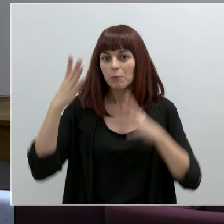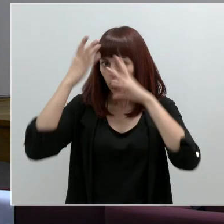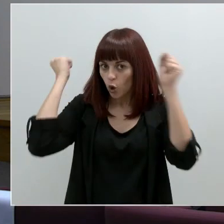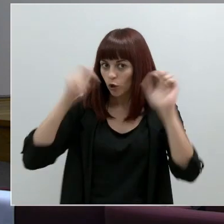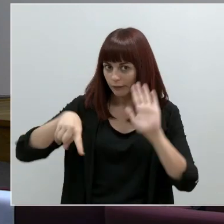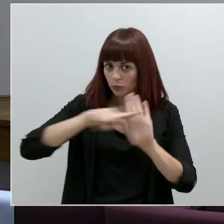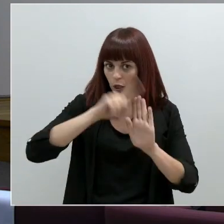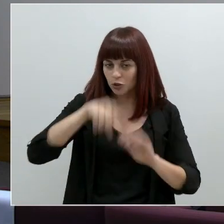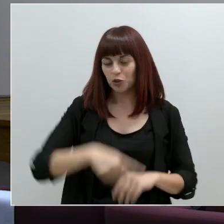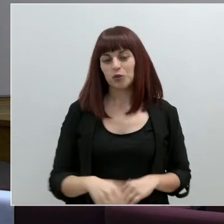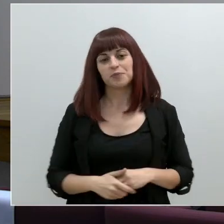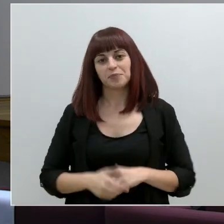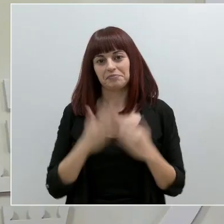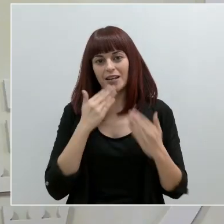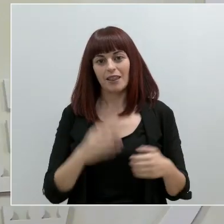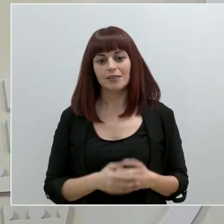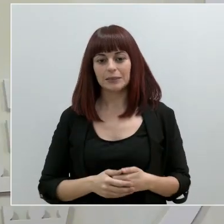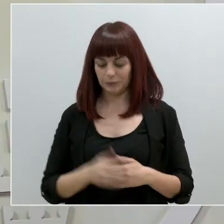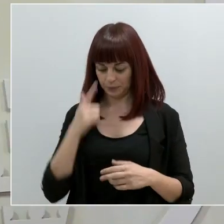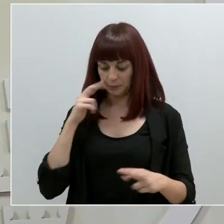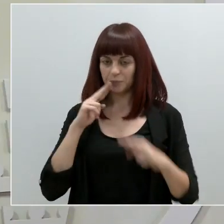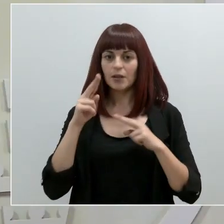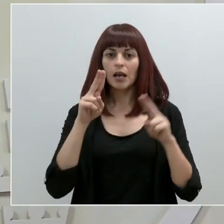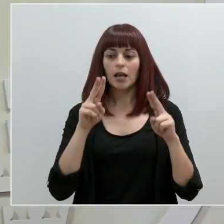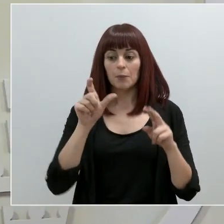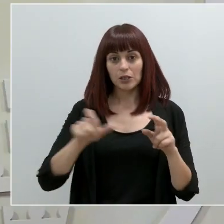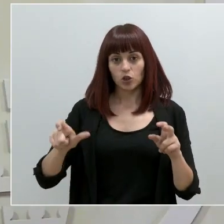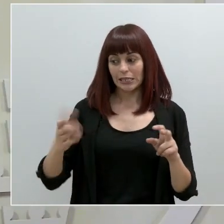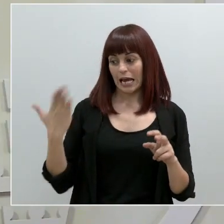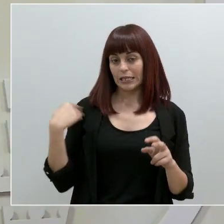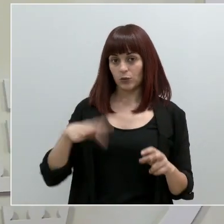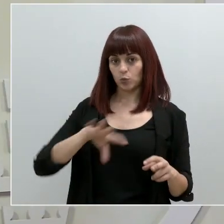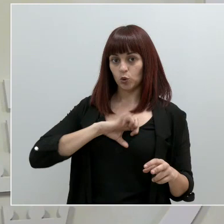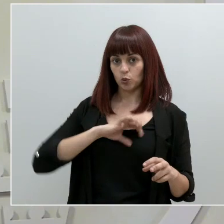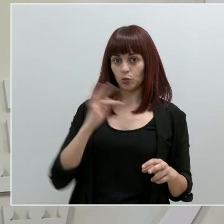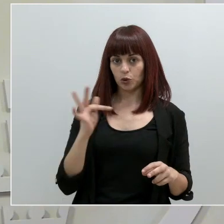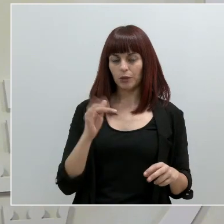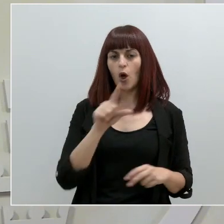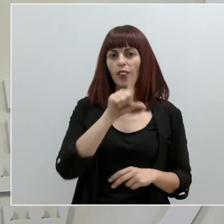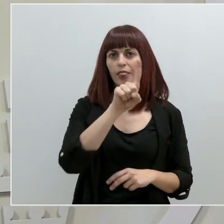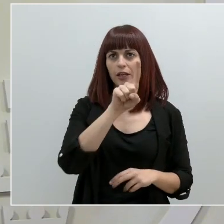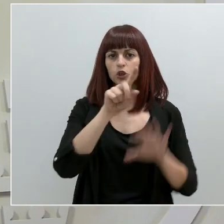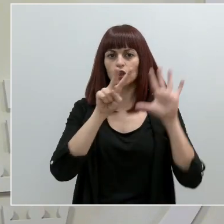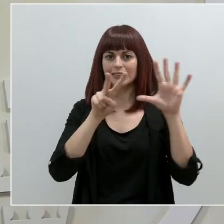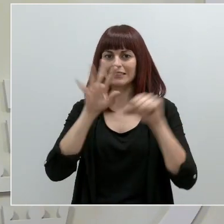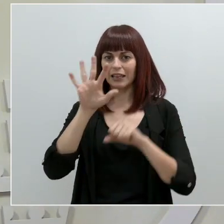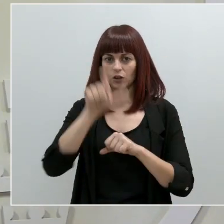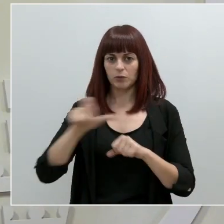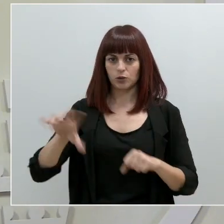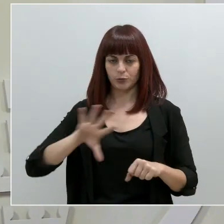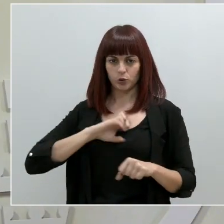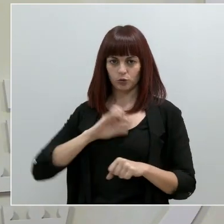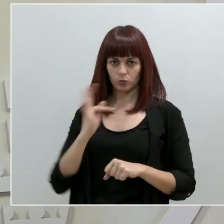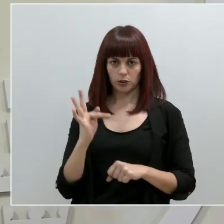inicial. Muchas gracias. Vale. Respecto al número de casos, el día de ayer se registraron 175 casos,